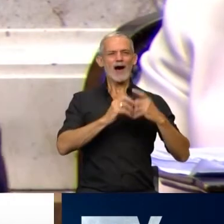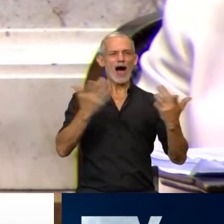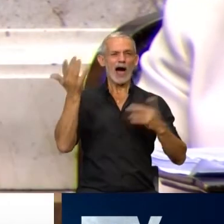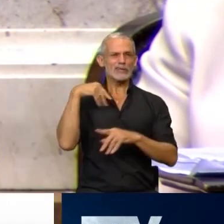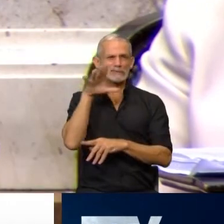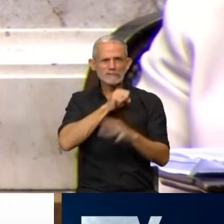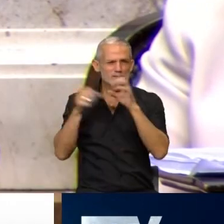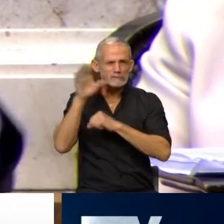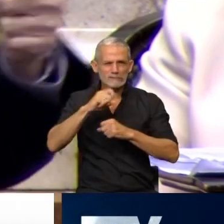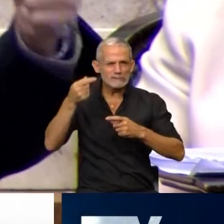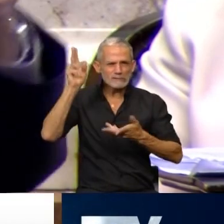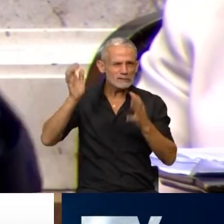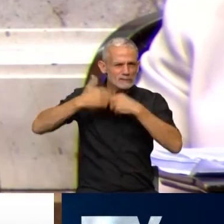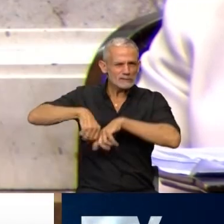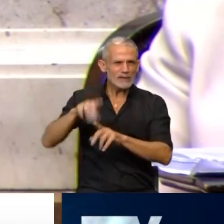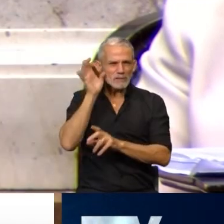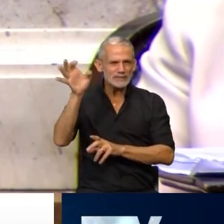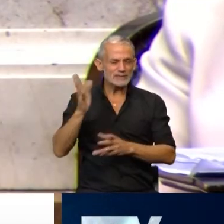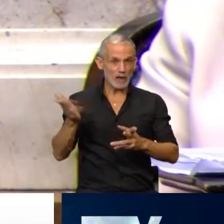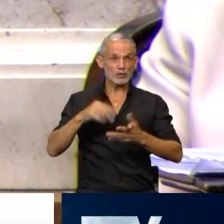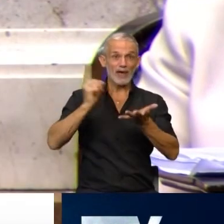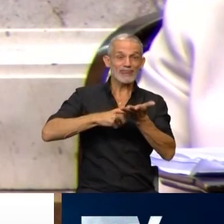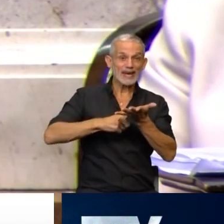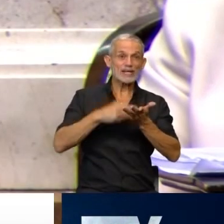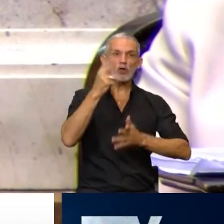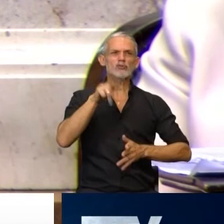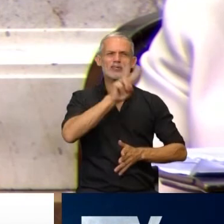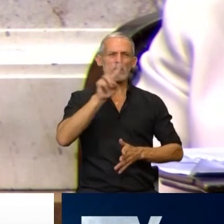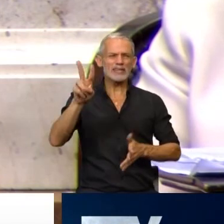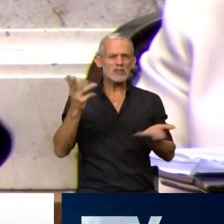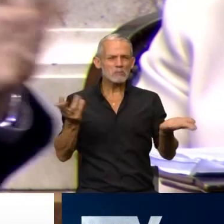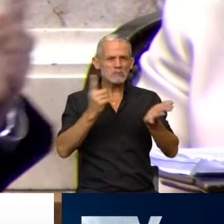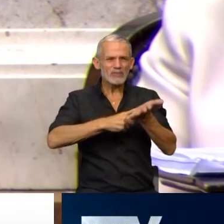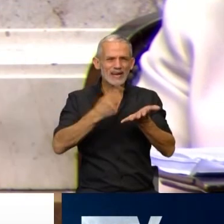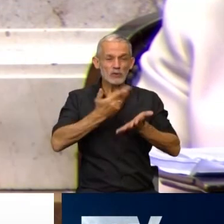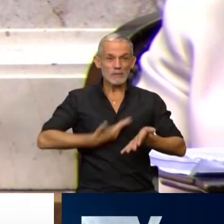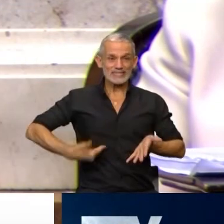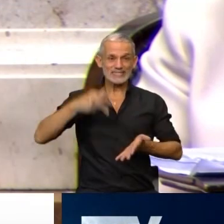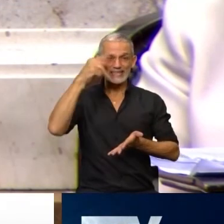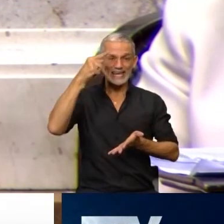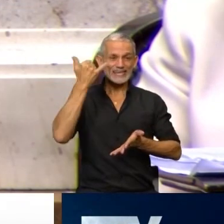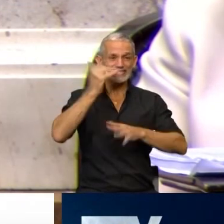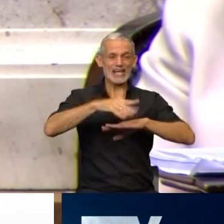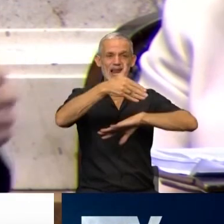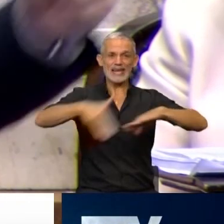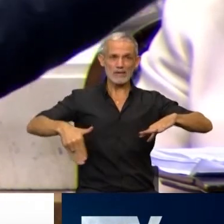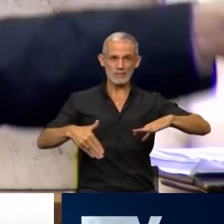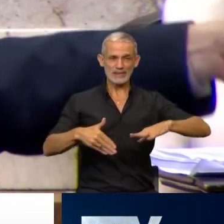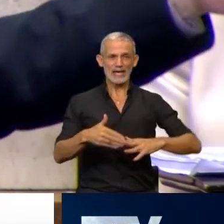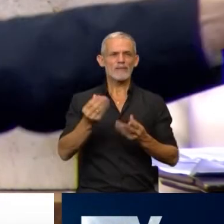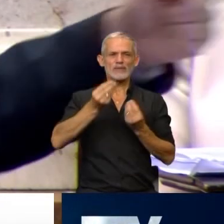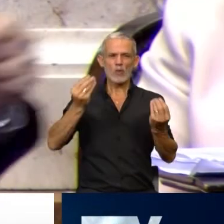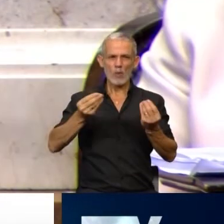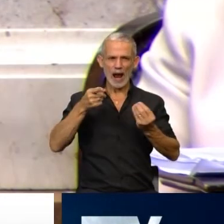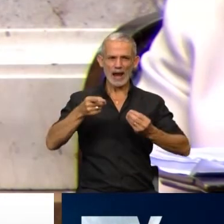había secretismo. ¿Y qué hicieron con el decreto 222? Que el presidente Kirchner se autolimitó,